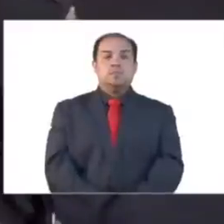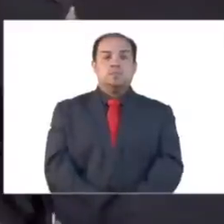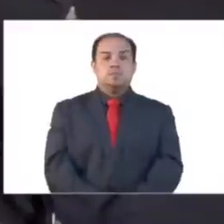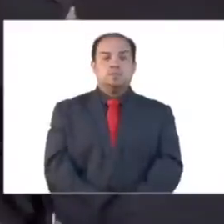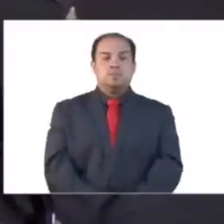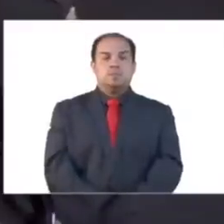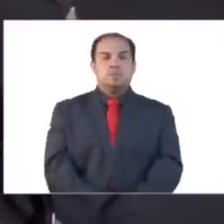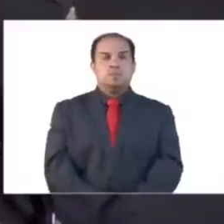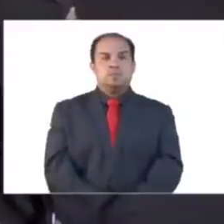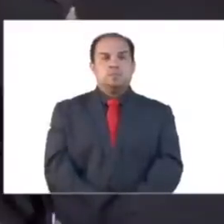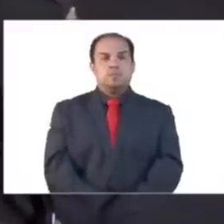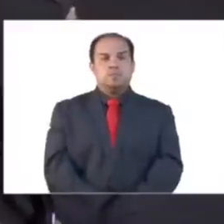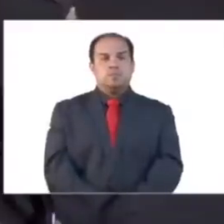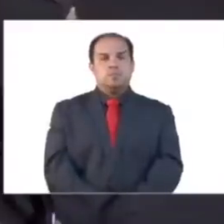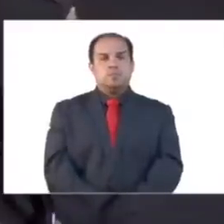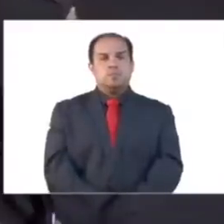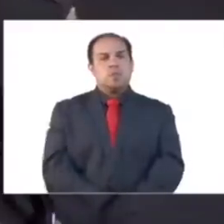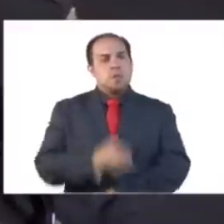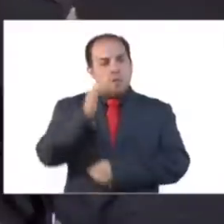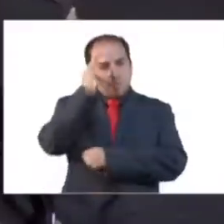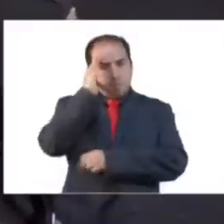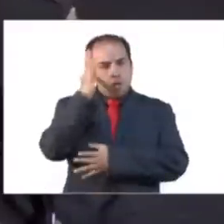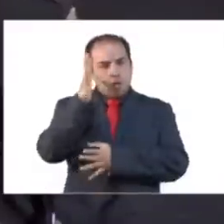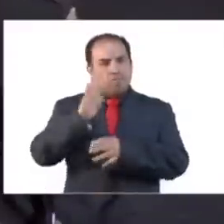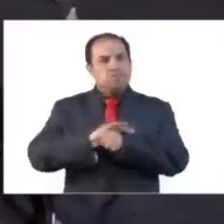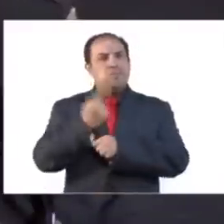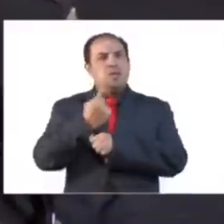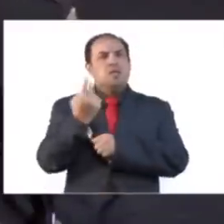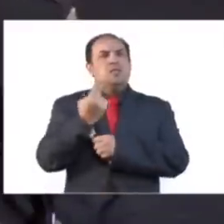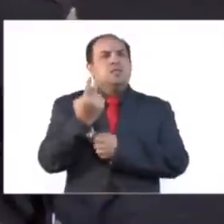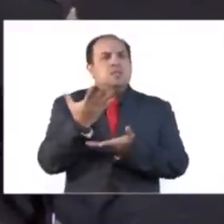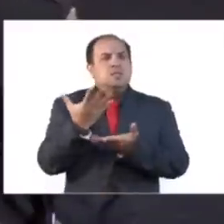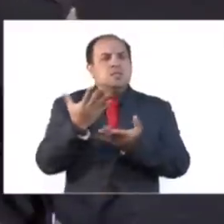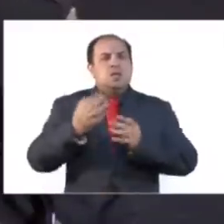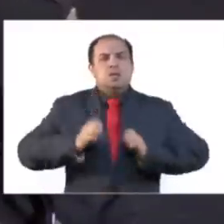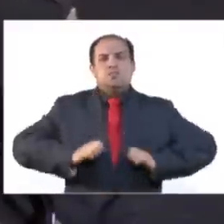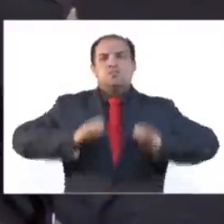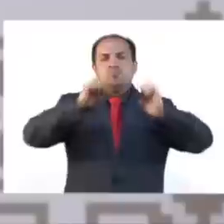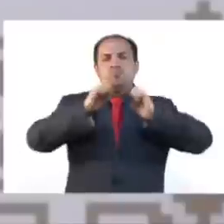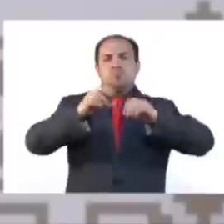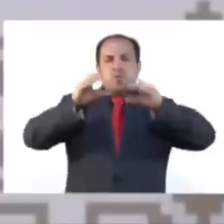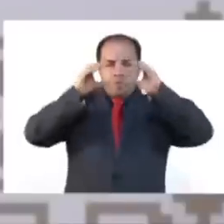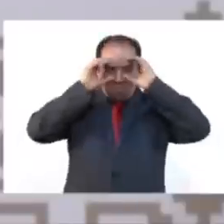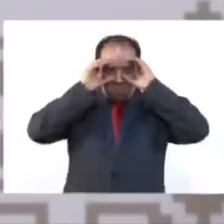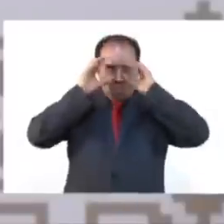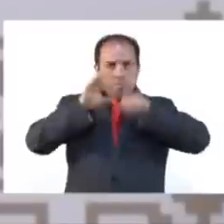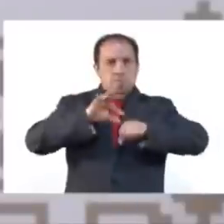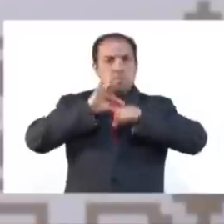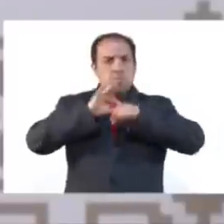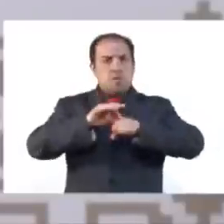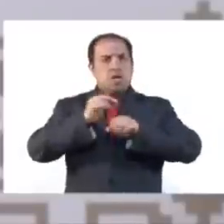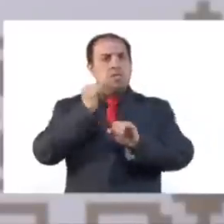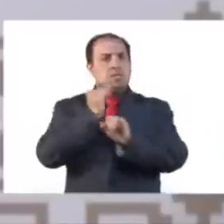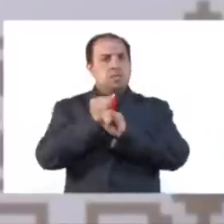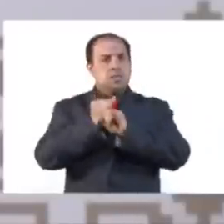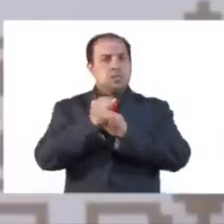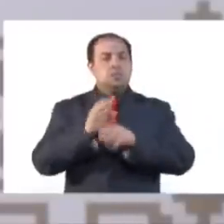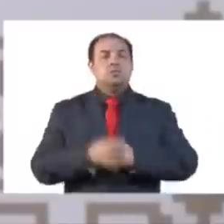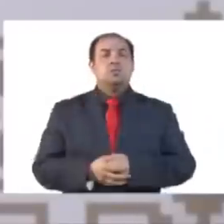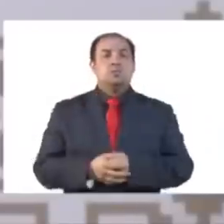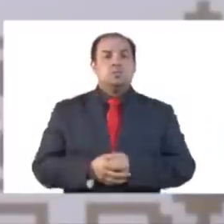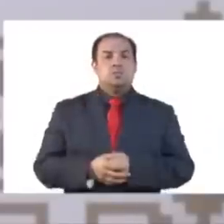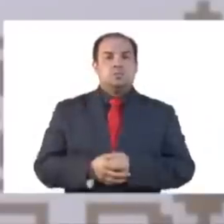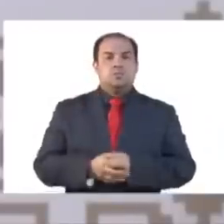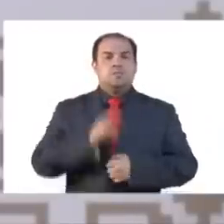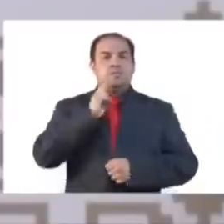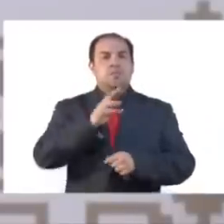La pregunta es, ¿por qué necesitábamos un centro de realidad virtual? Y la respuesta es, siempre hemos pensado